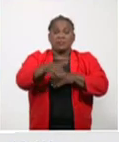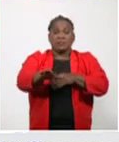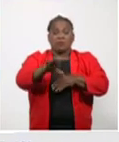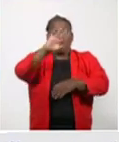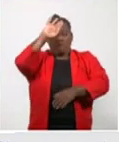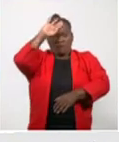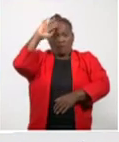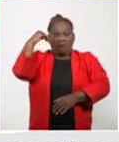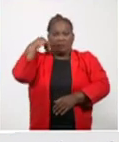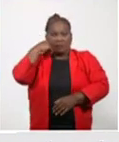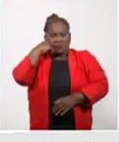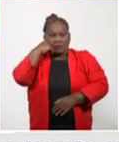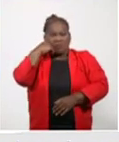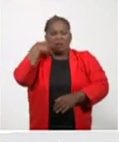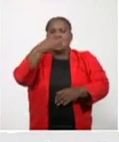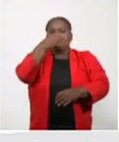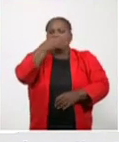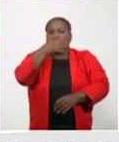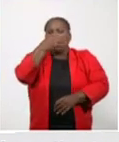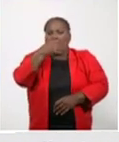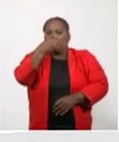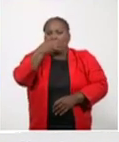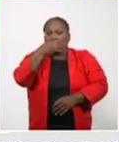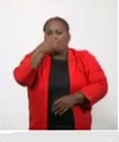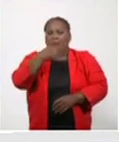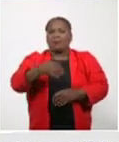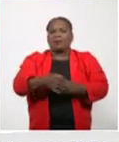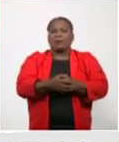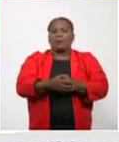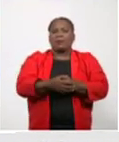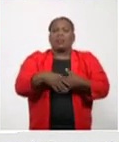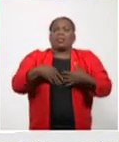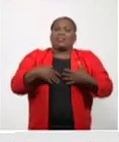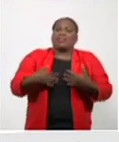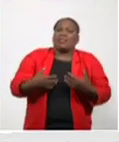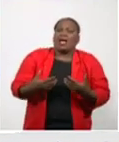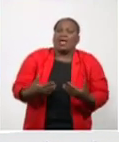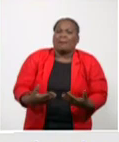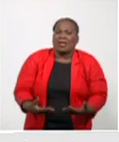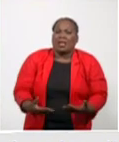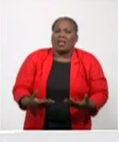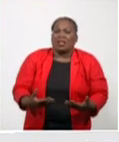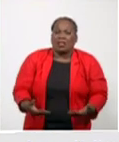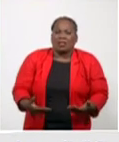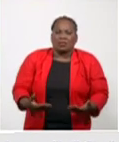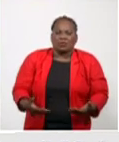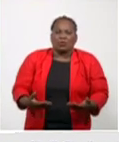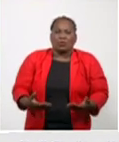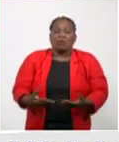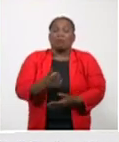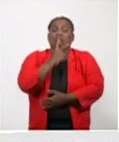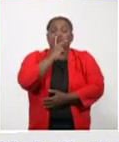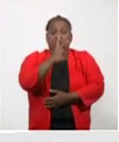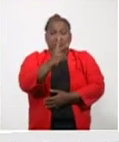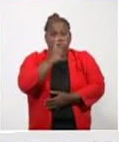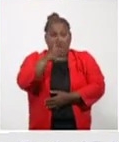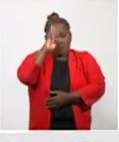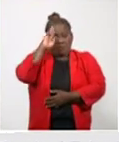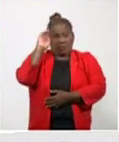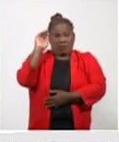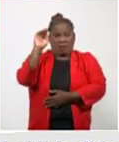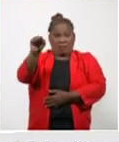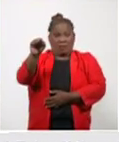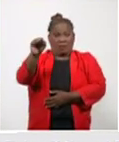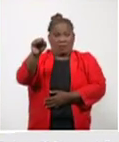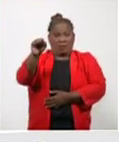fiebre, secreción nasal y mucho decaimiento, por lo que fue atendida, fue ingresada,